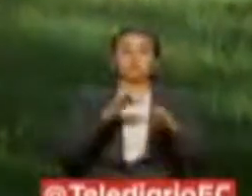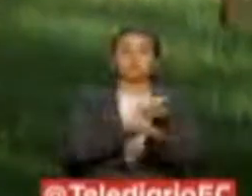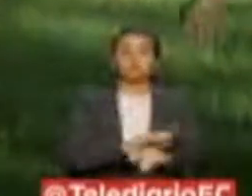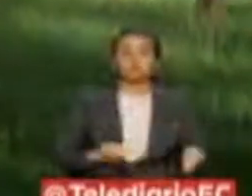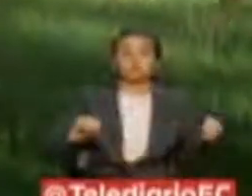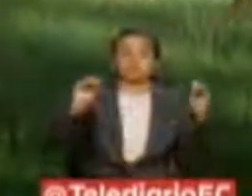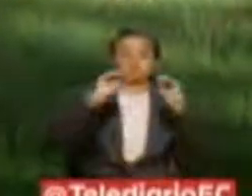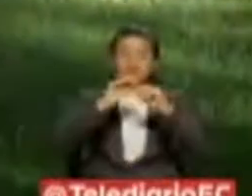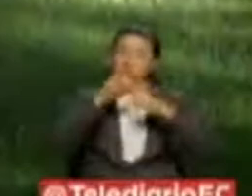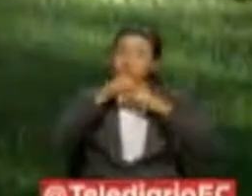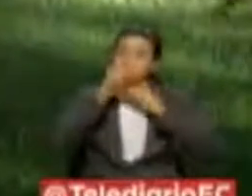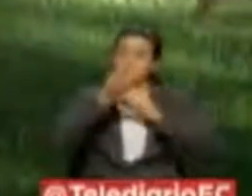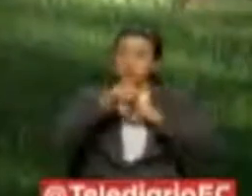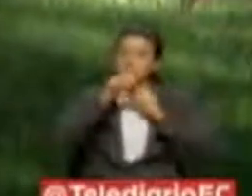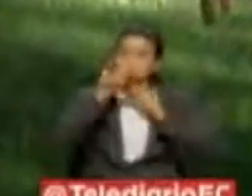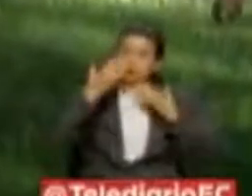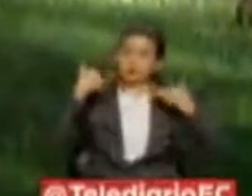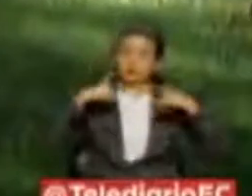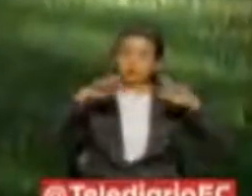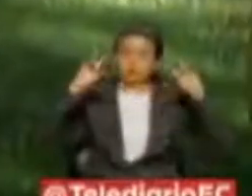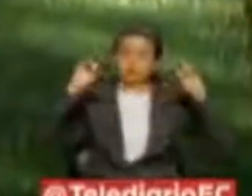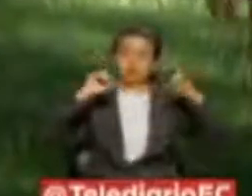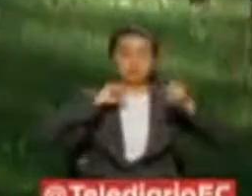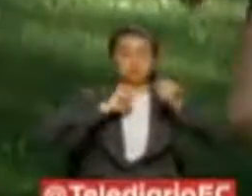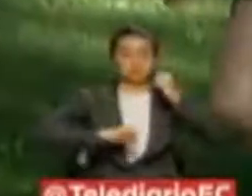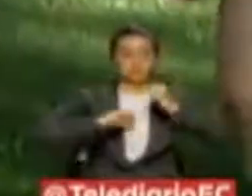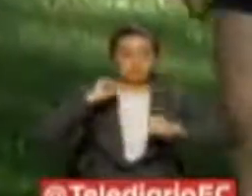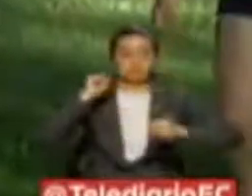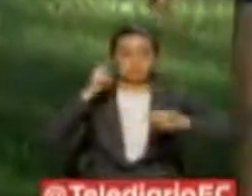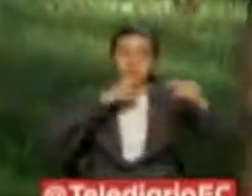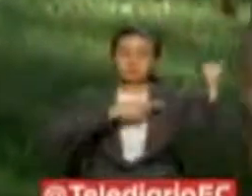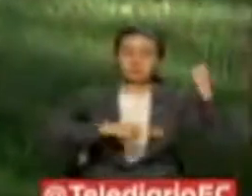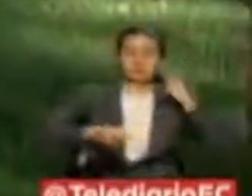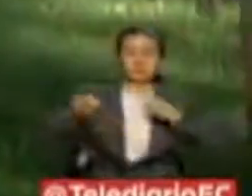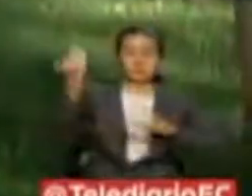más detalles al respecto de esta carrera deportiva.